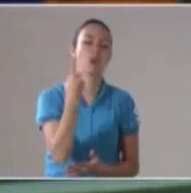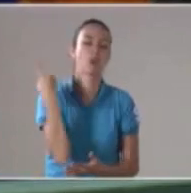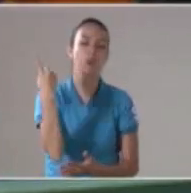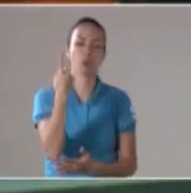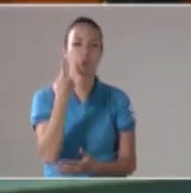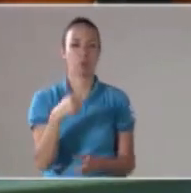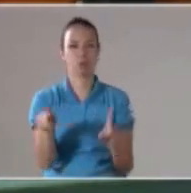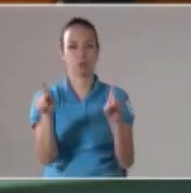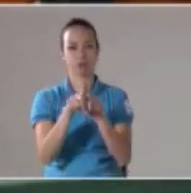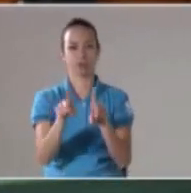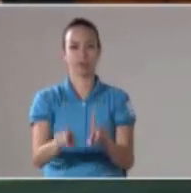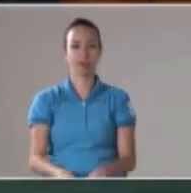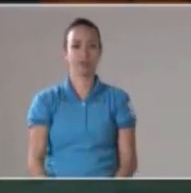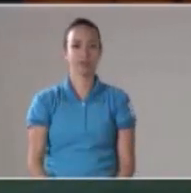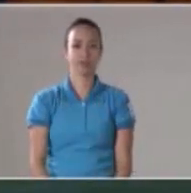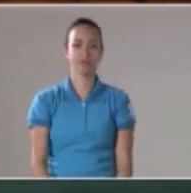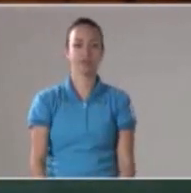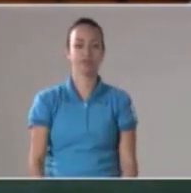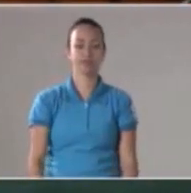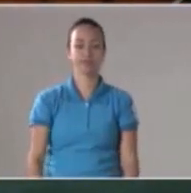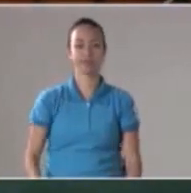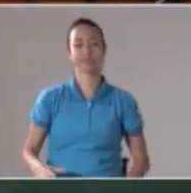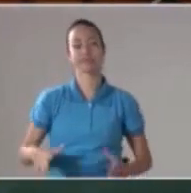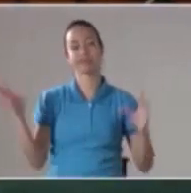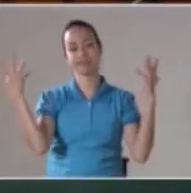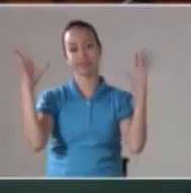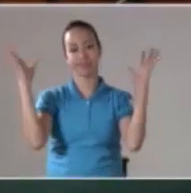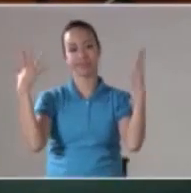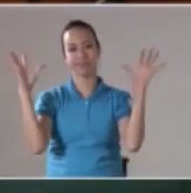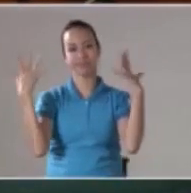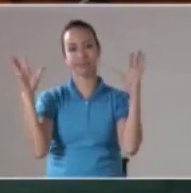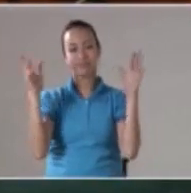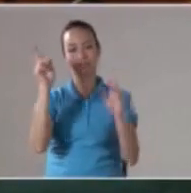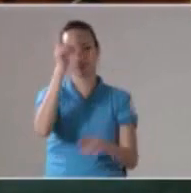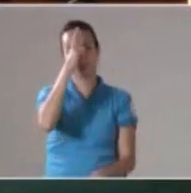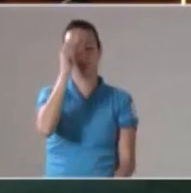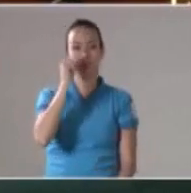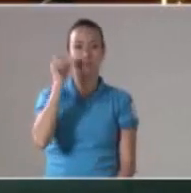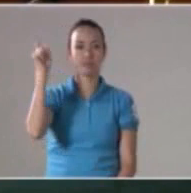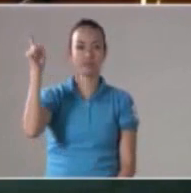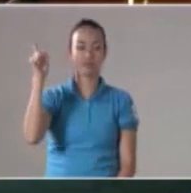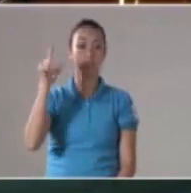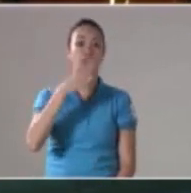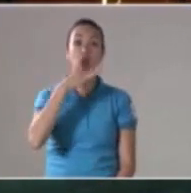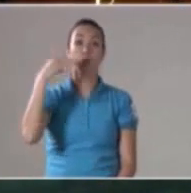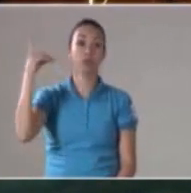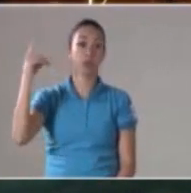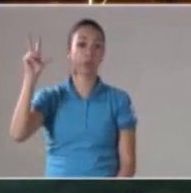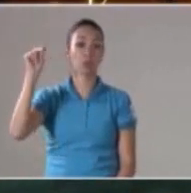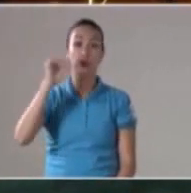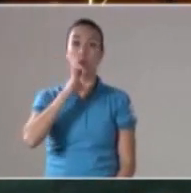todititititito junto. Dale fuerte el aplauso al Señor. Dios no es injusto.